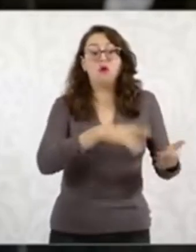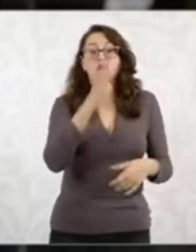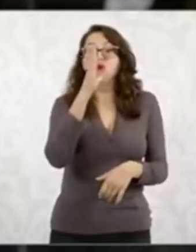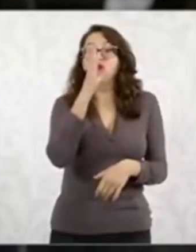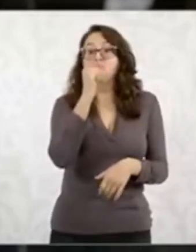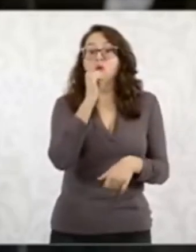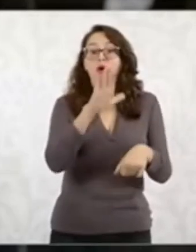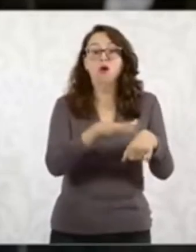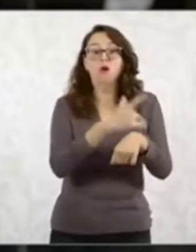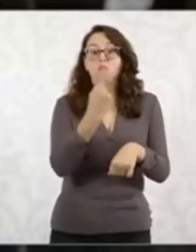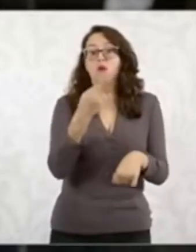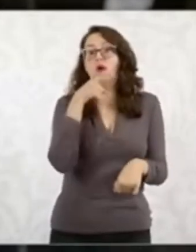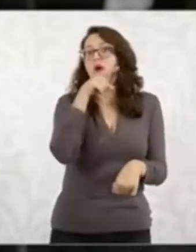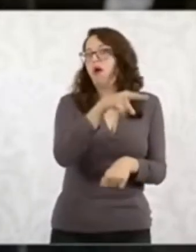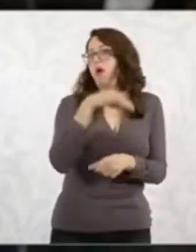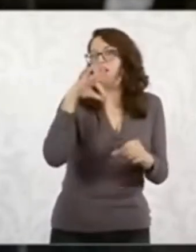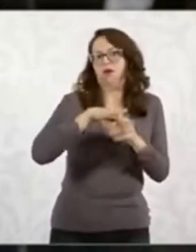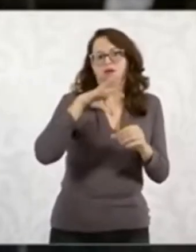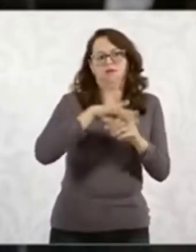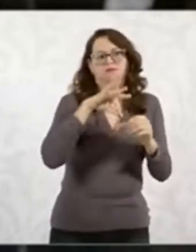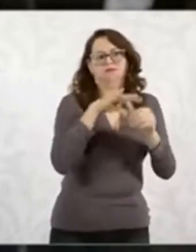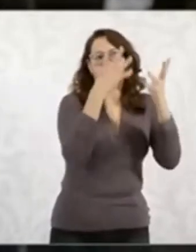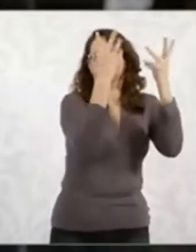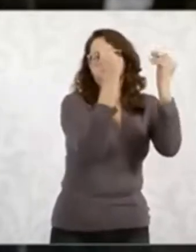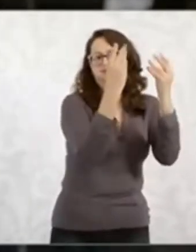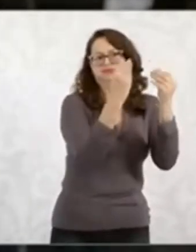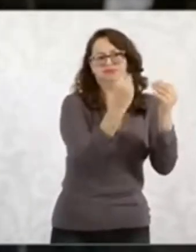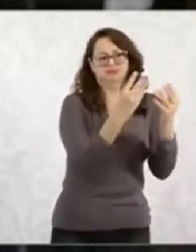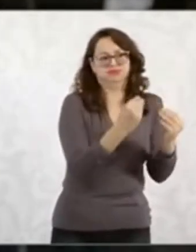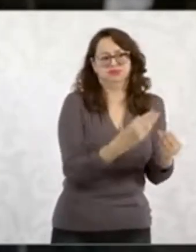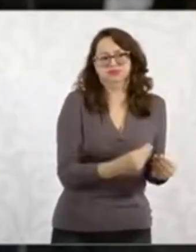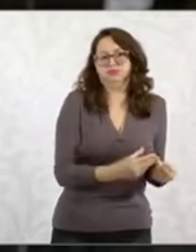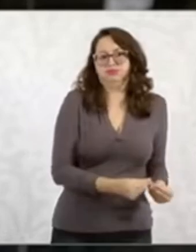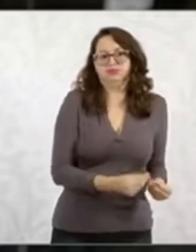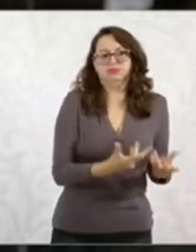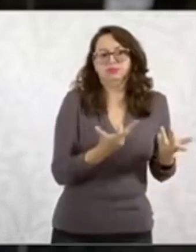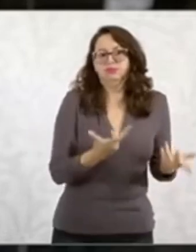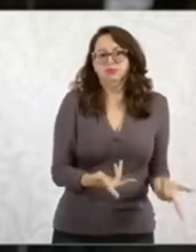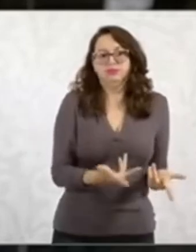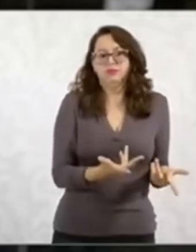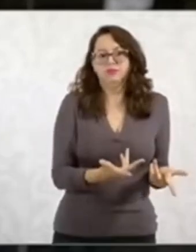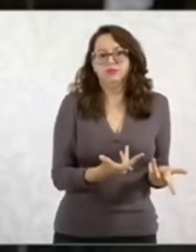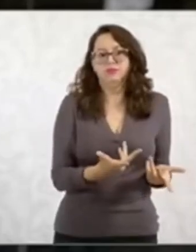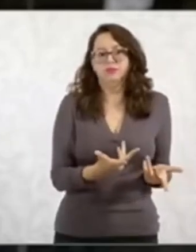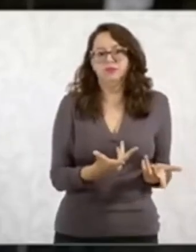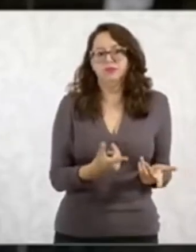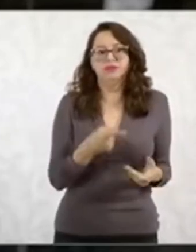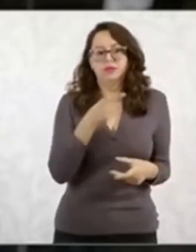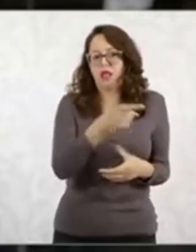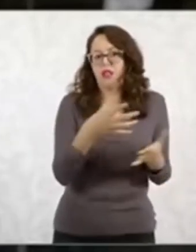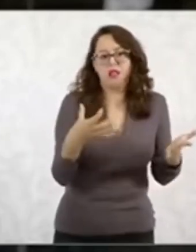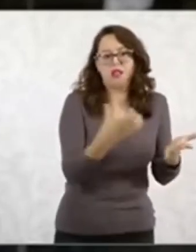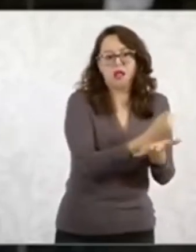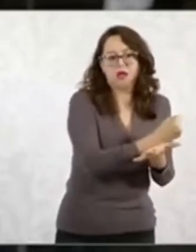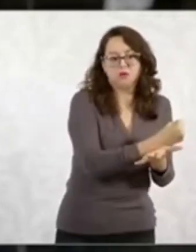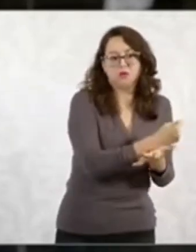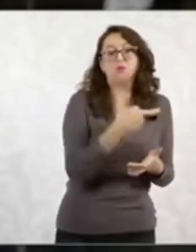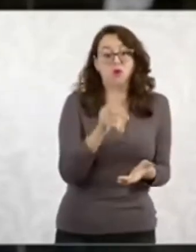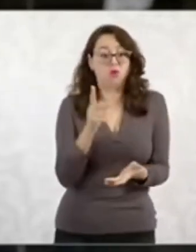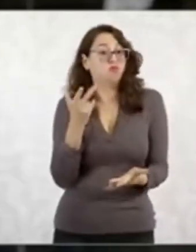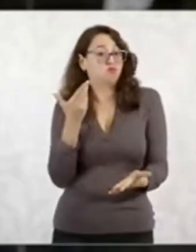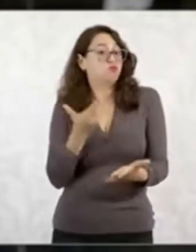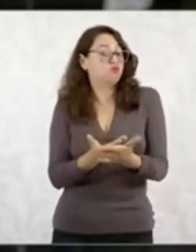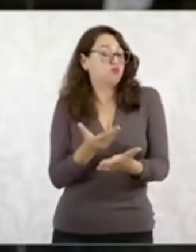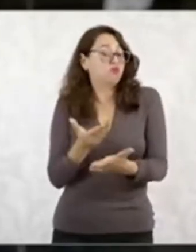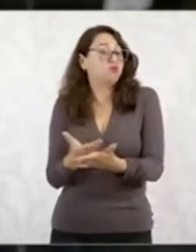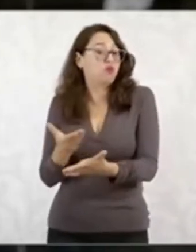diferencia en votos, en cantidad de votos que tuvo Rubén Rocha, y que eso no implicaba que cambiara el resultado, no como tal que no hubieran sido pues